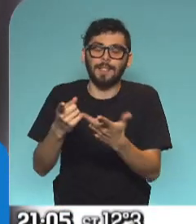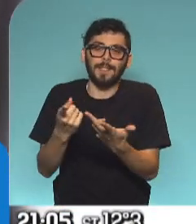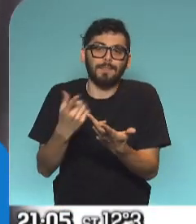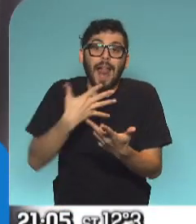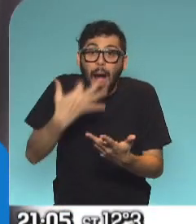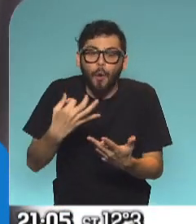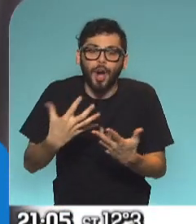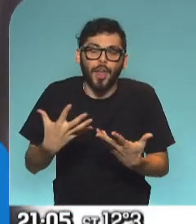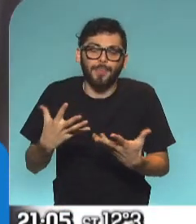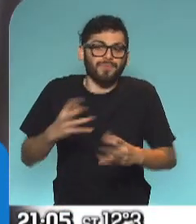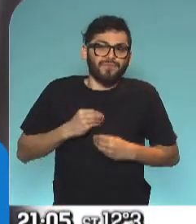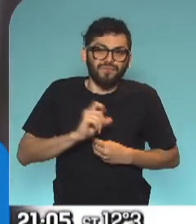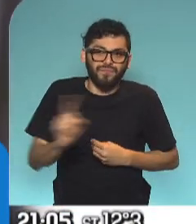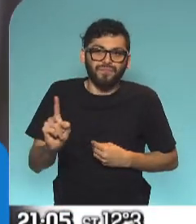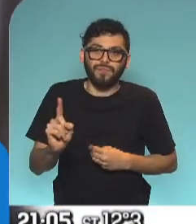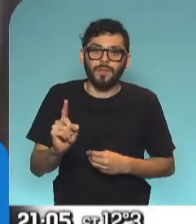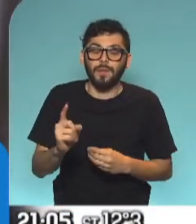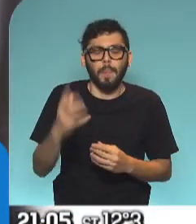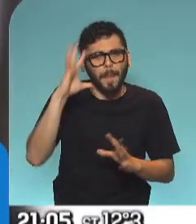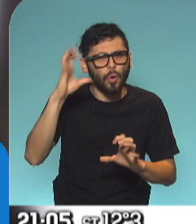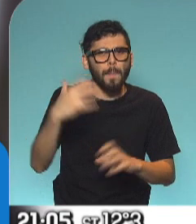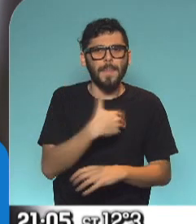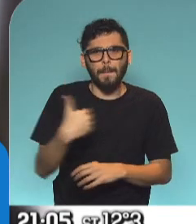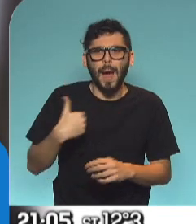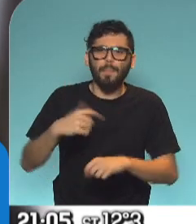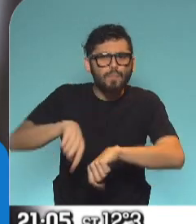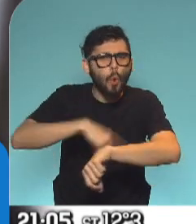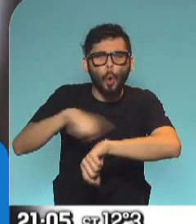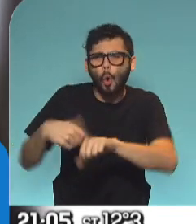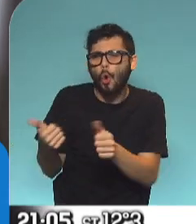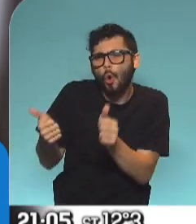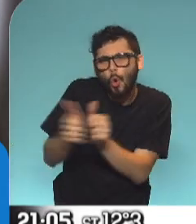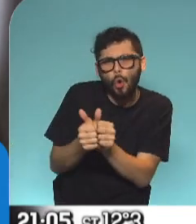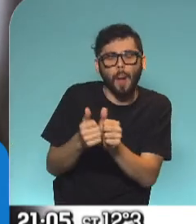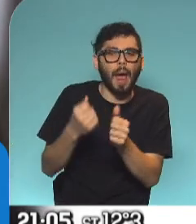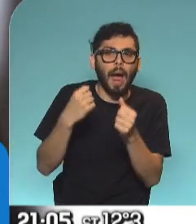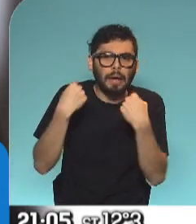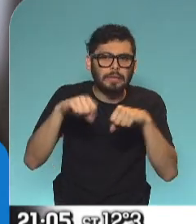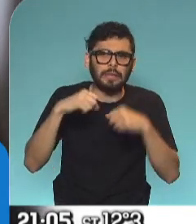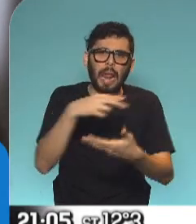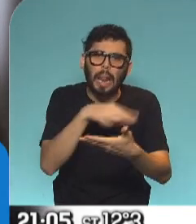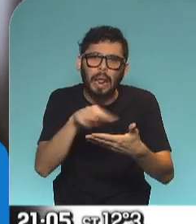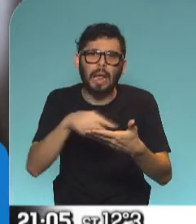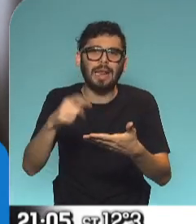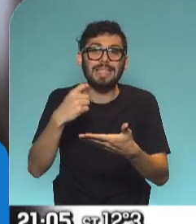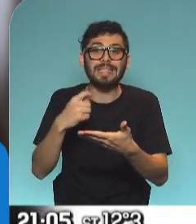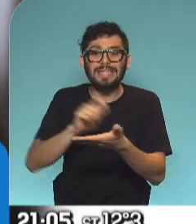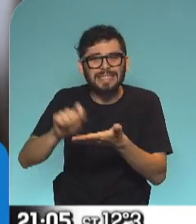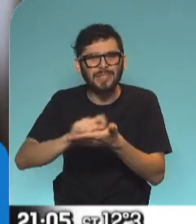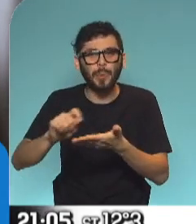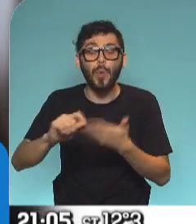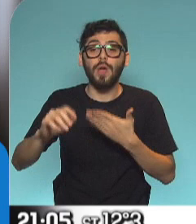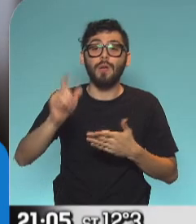mamá se sentaba muchas horas al lado mío para aprender a leer y escribir. Los dictados me costaba